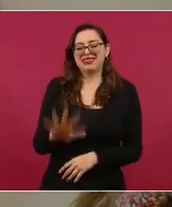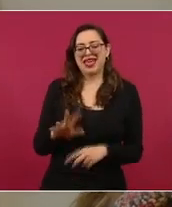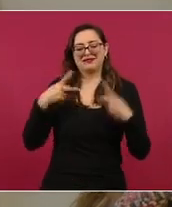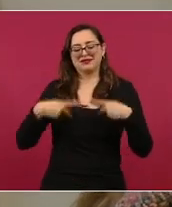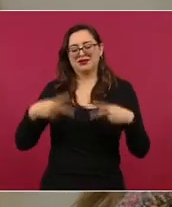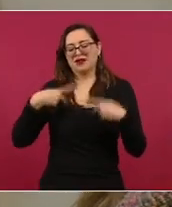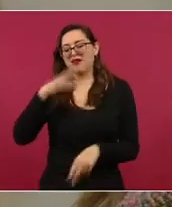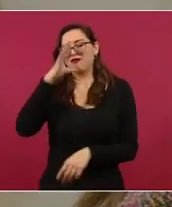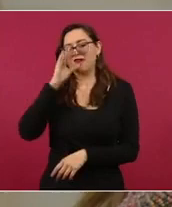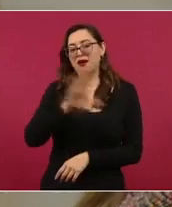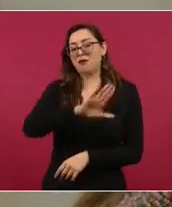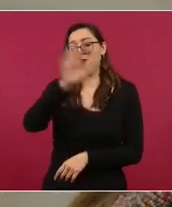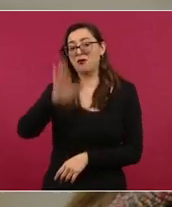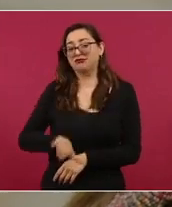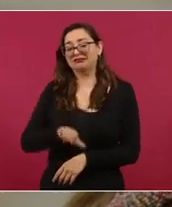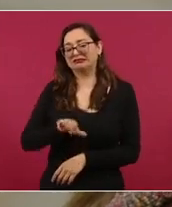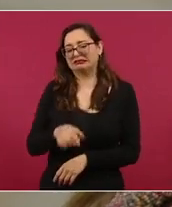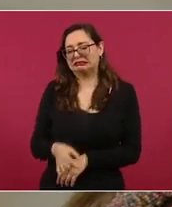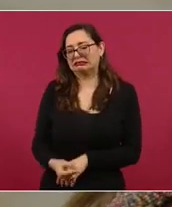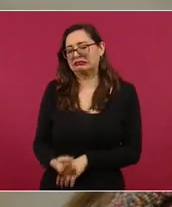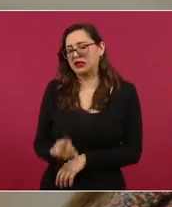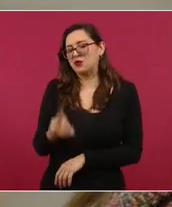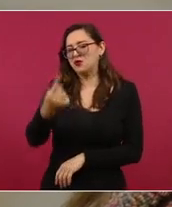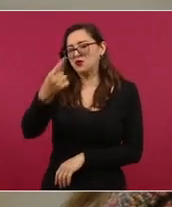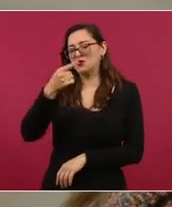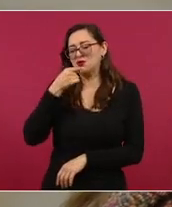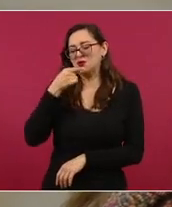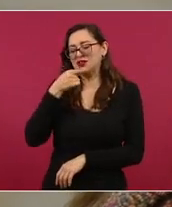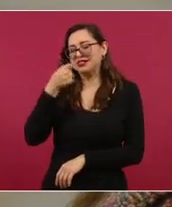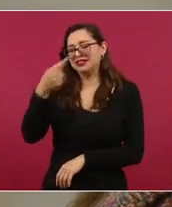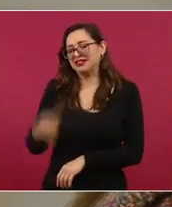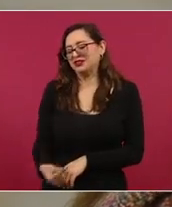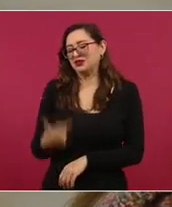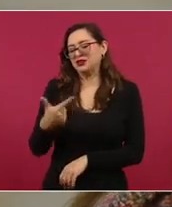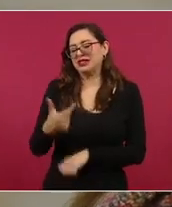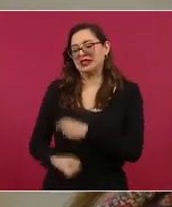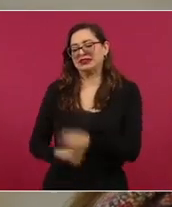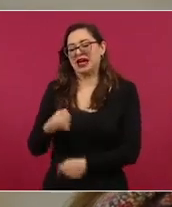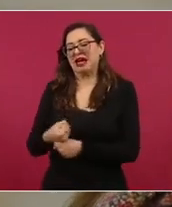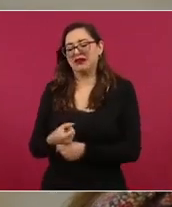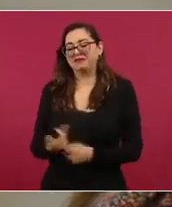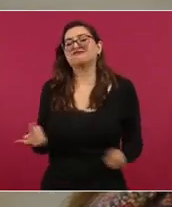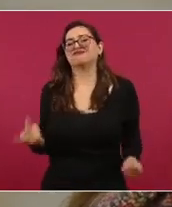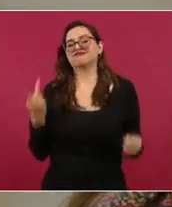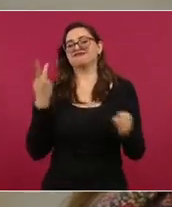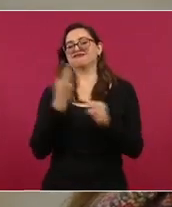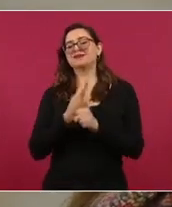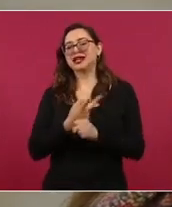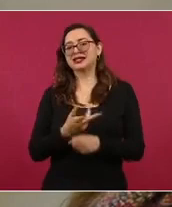7 años. Preguntarle cómo va a reforzar la Federación la seguridad